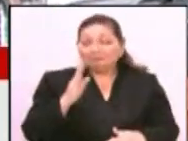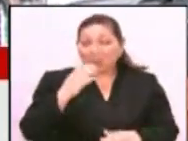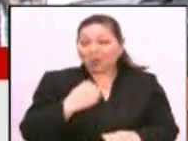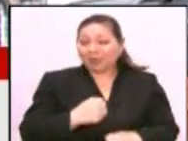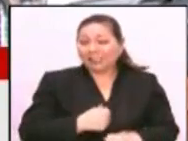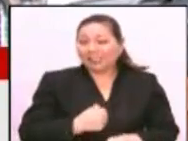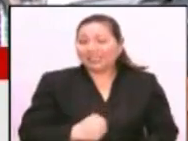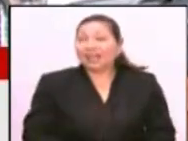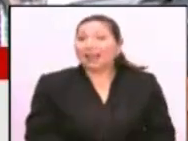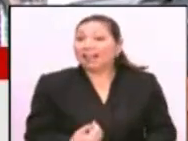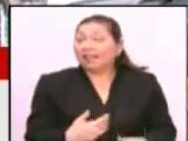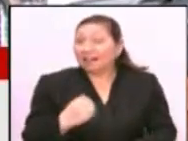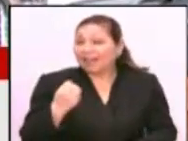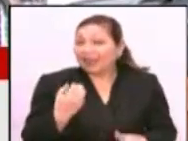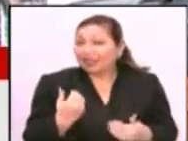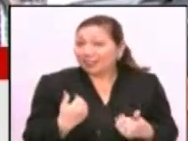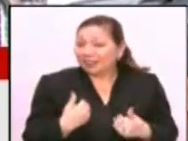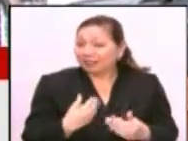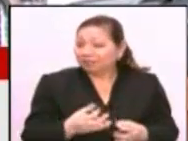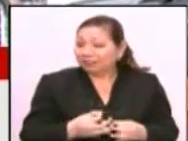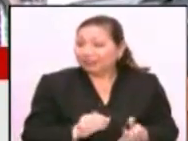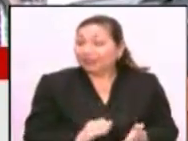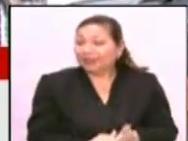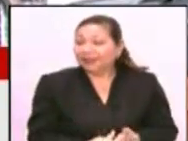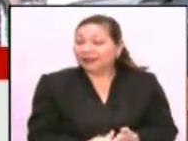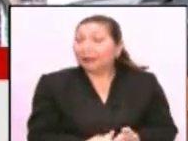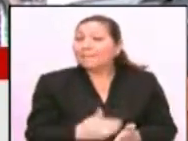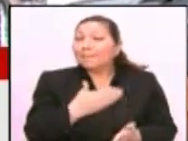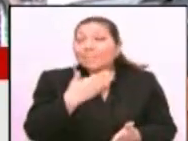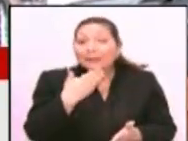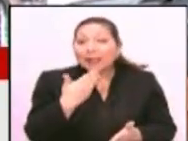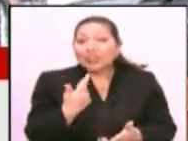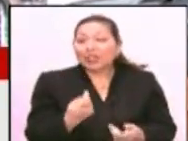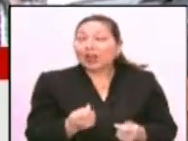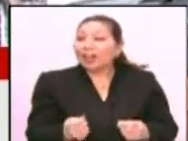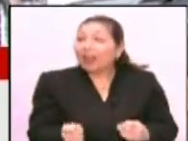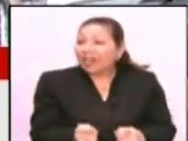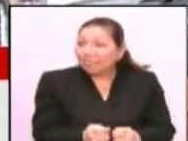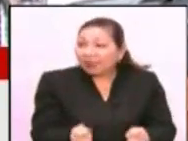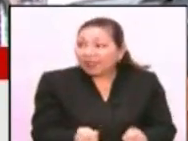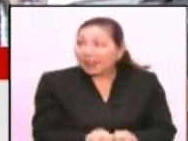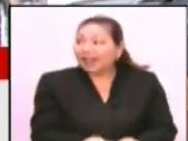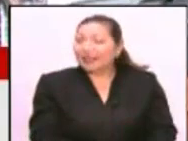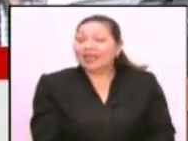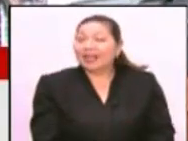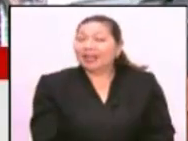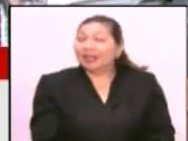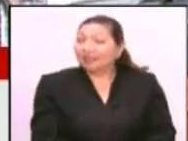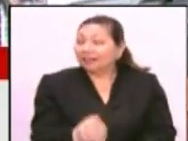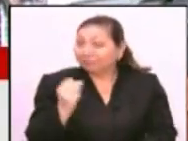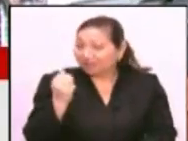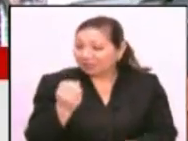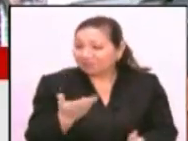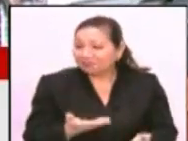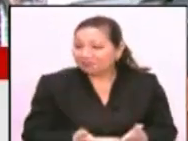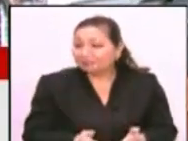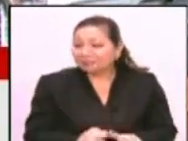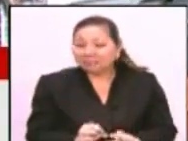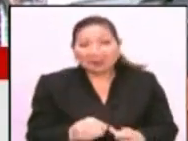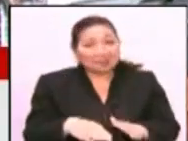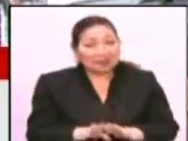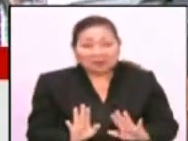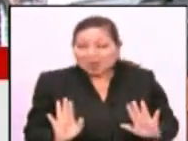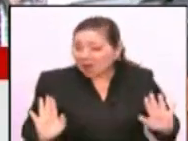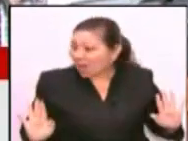policía. Una vez que lo gana, porque tiene las explicaciones técnicas de la calidad, del tipo de tela, de las dimensiones, una vez que gana la buena pro, lo hace dentro de